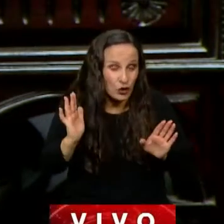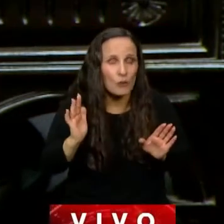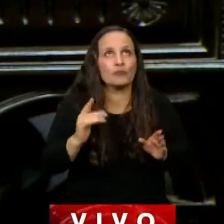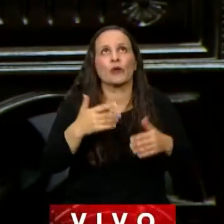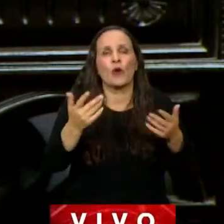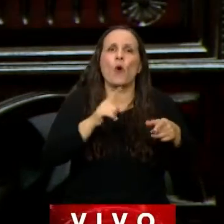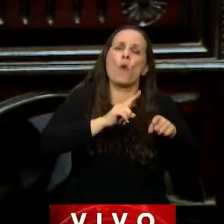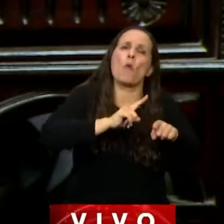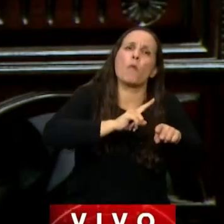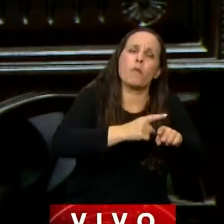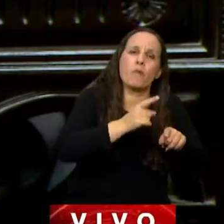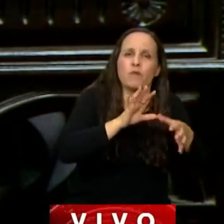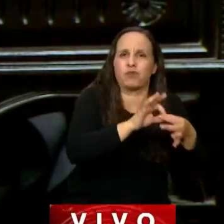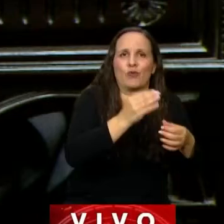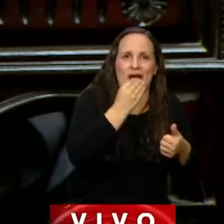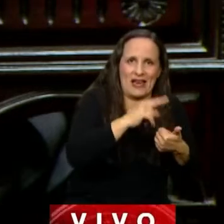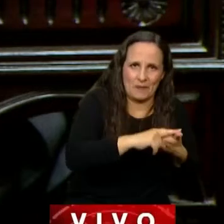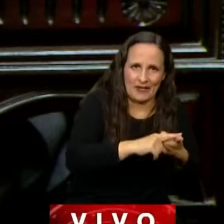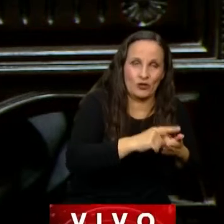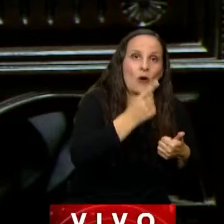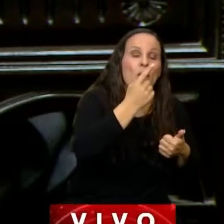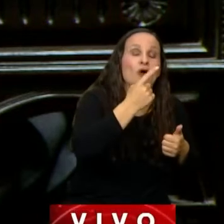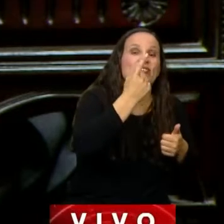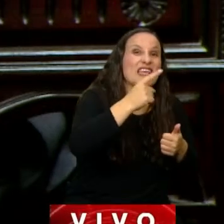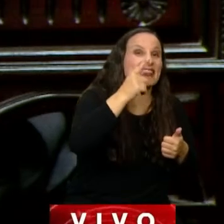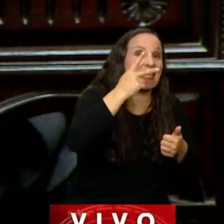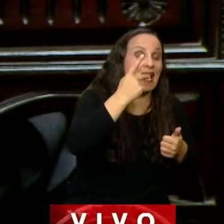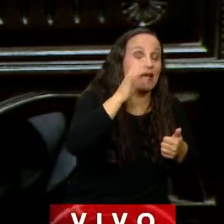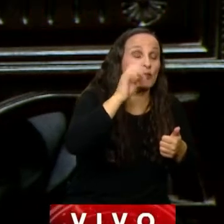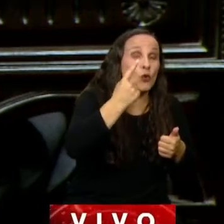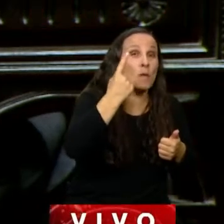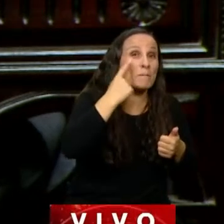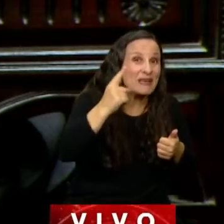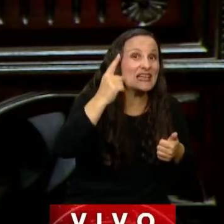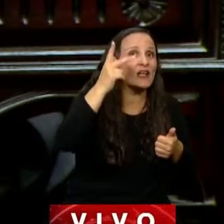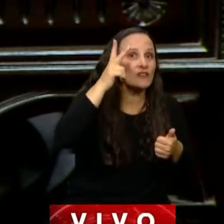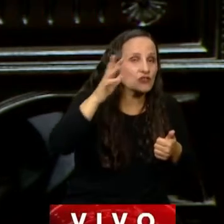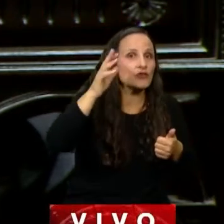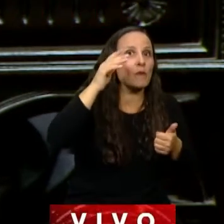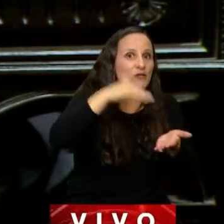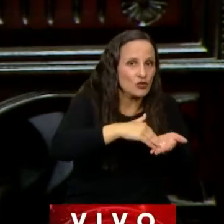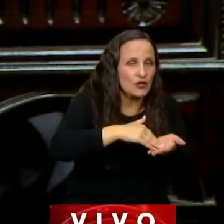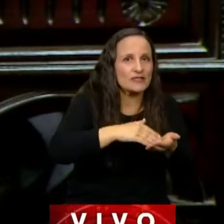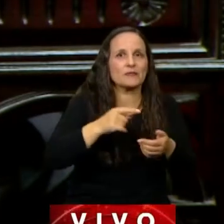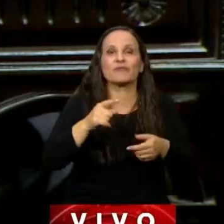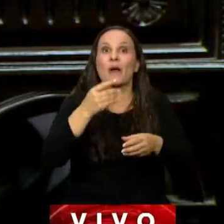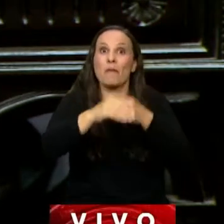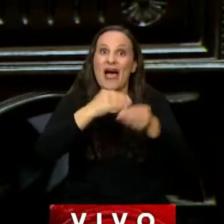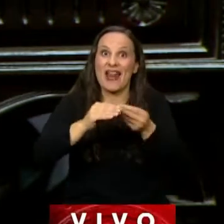ítems de políticas alimentarias, más 101.890 millones, Asignaciones familiares